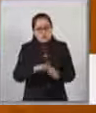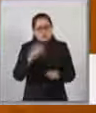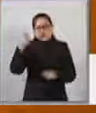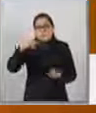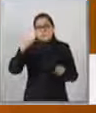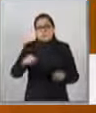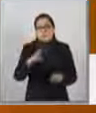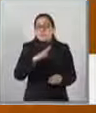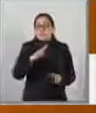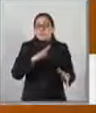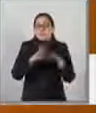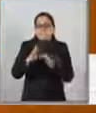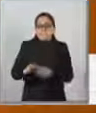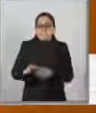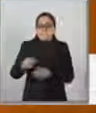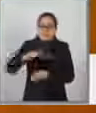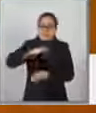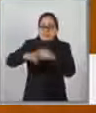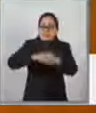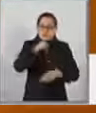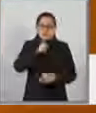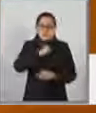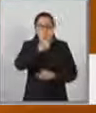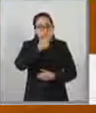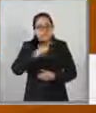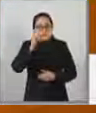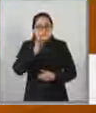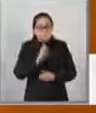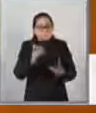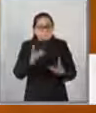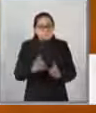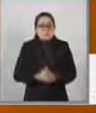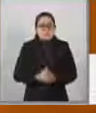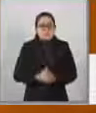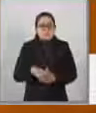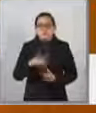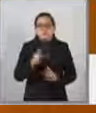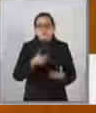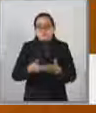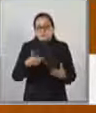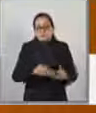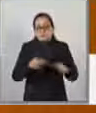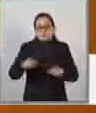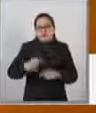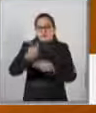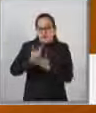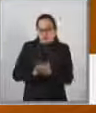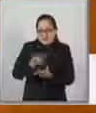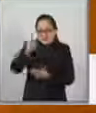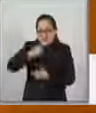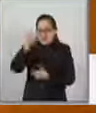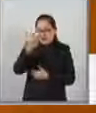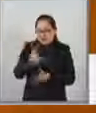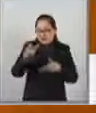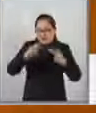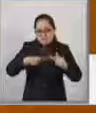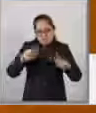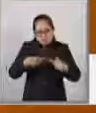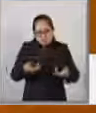revisión muy puntual que hagamos los senadores y senadoras, pero por lo pronto la lista de los 10 a